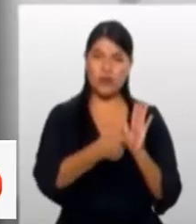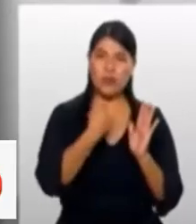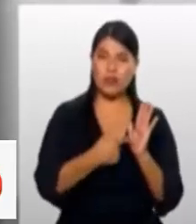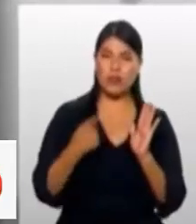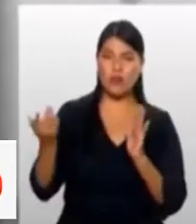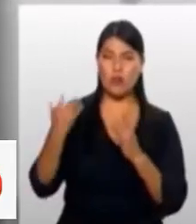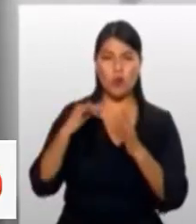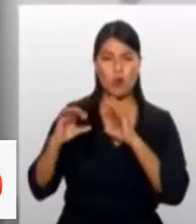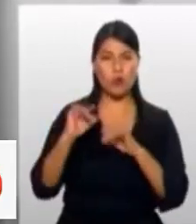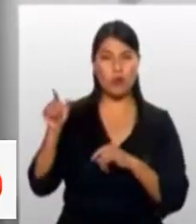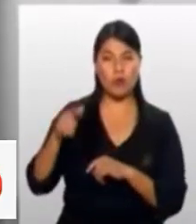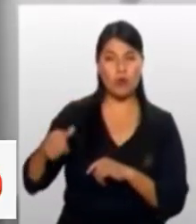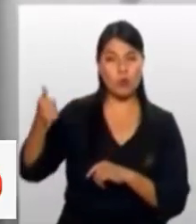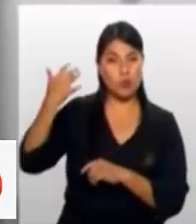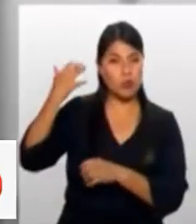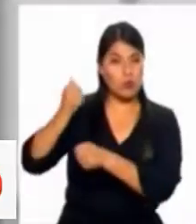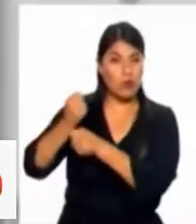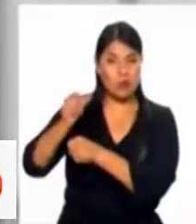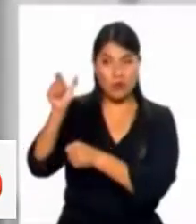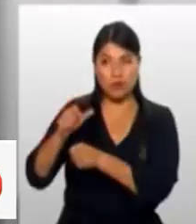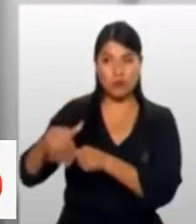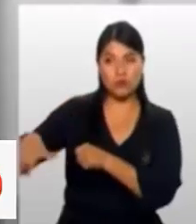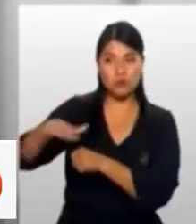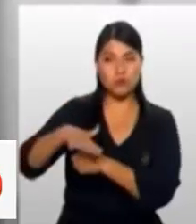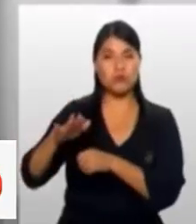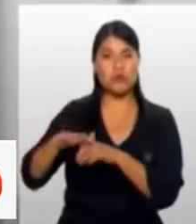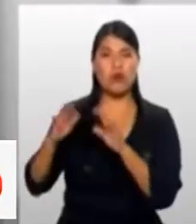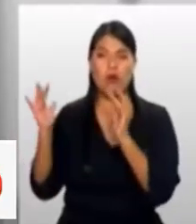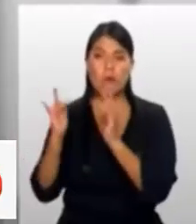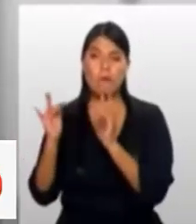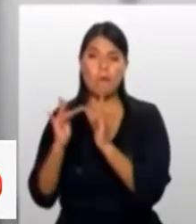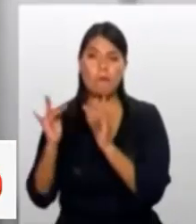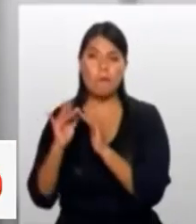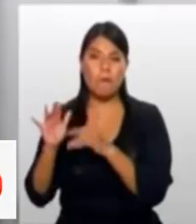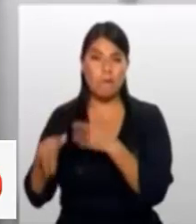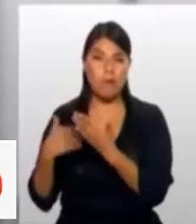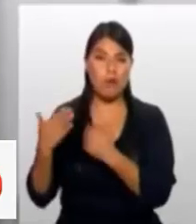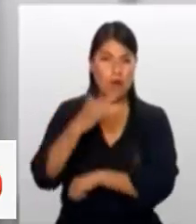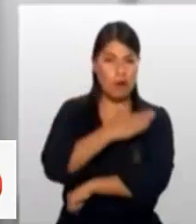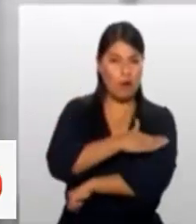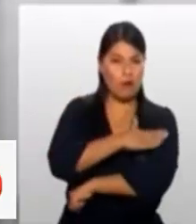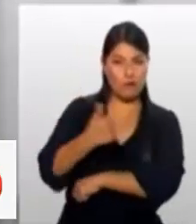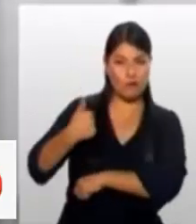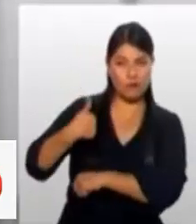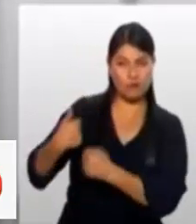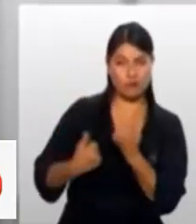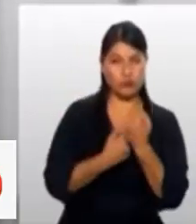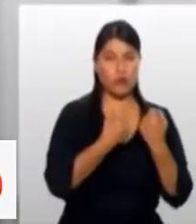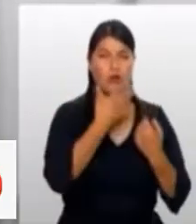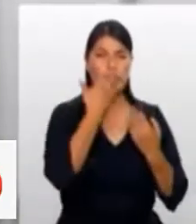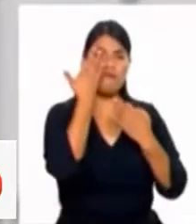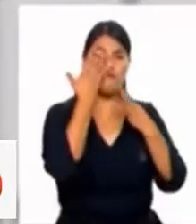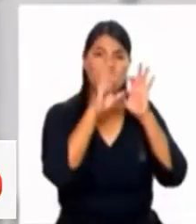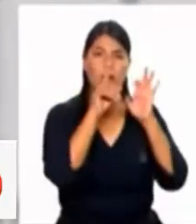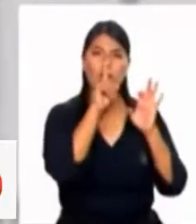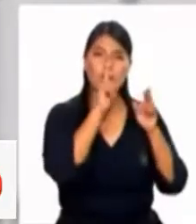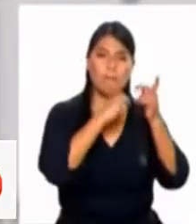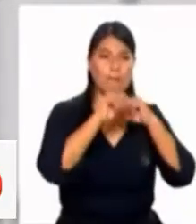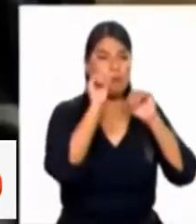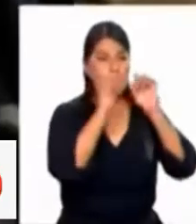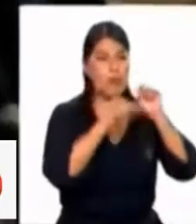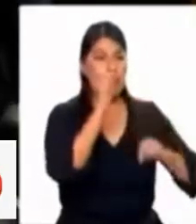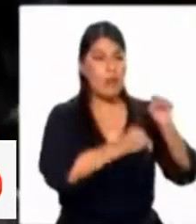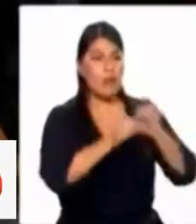Amigos de Public Contadores, el día de hoy te daremos a conocer que el presidente del Congreso, Alejandro Soto, deslindó los chats de